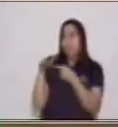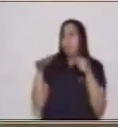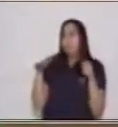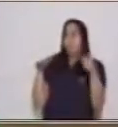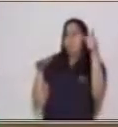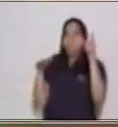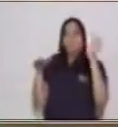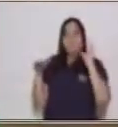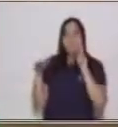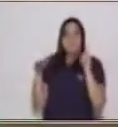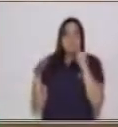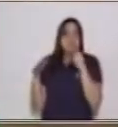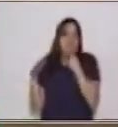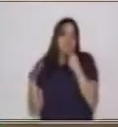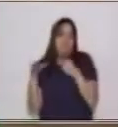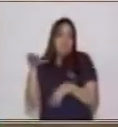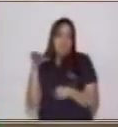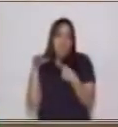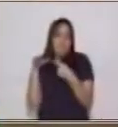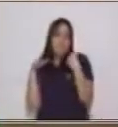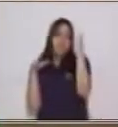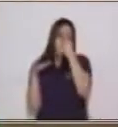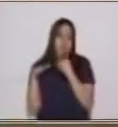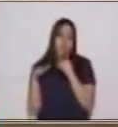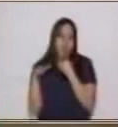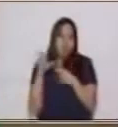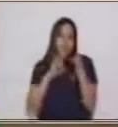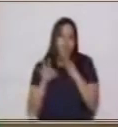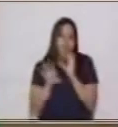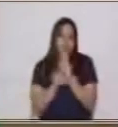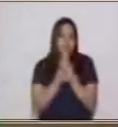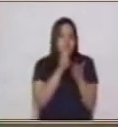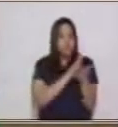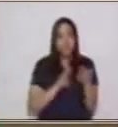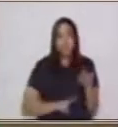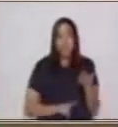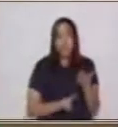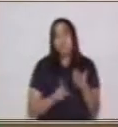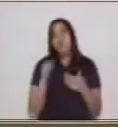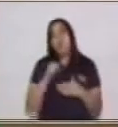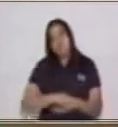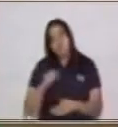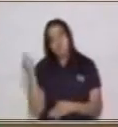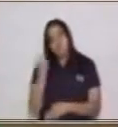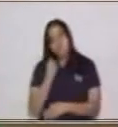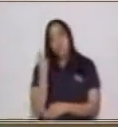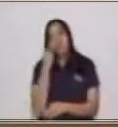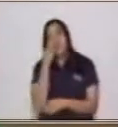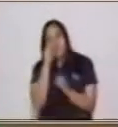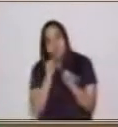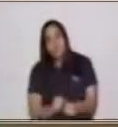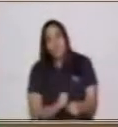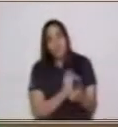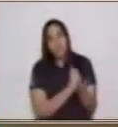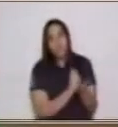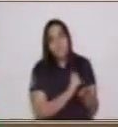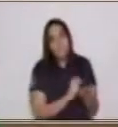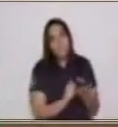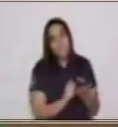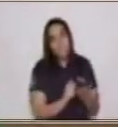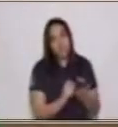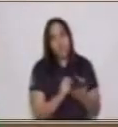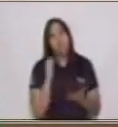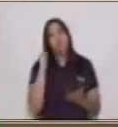no expresarlo o de no manifestarlo cuando lo leemos, es importante que tú lo puedas escribir, porque